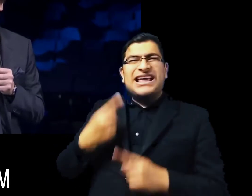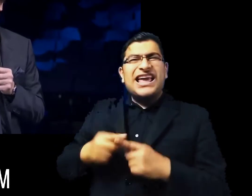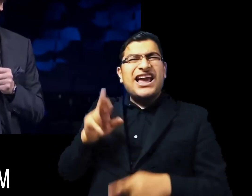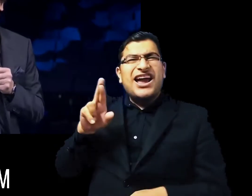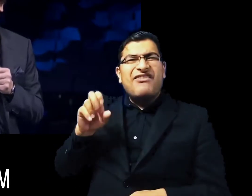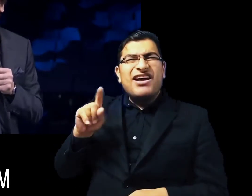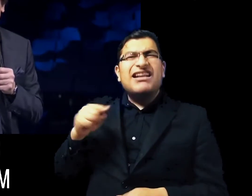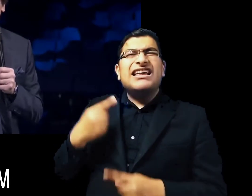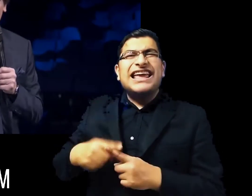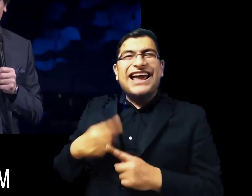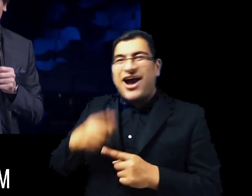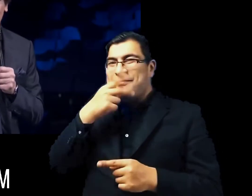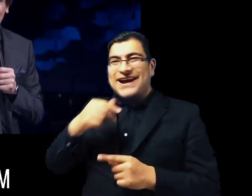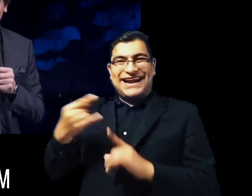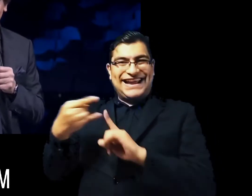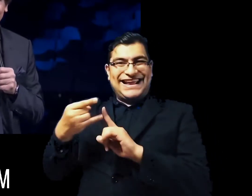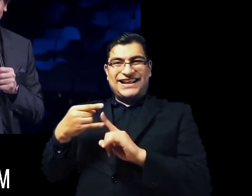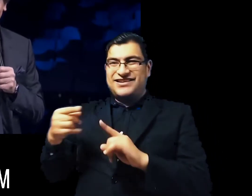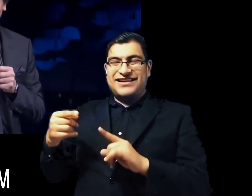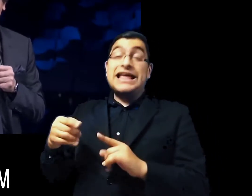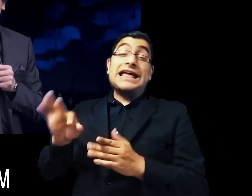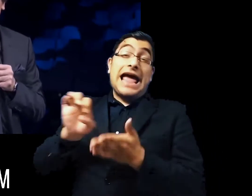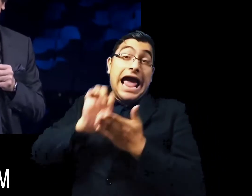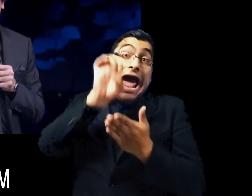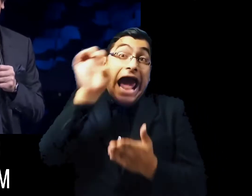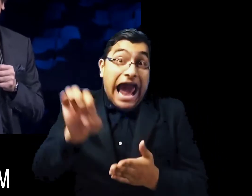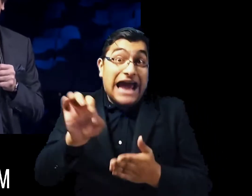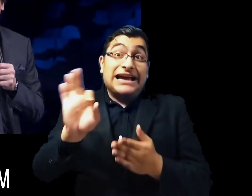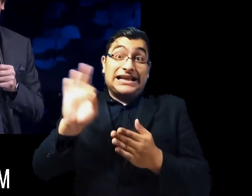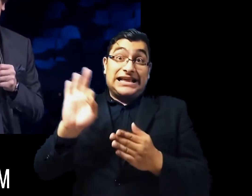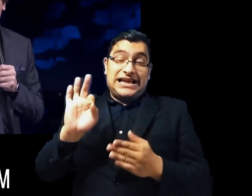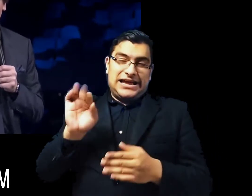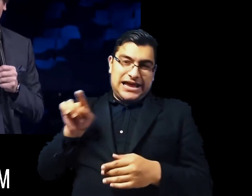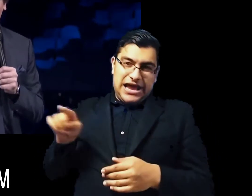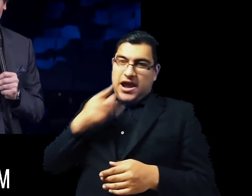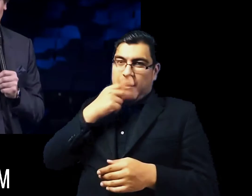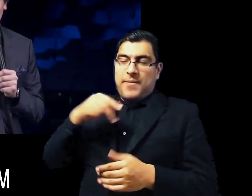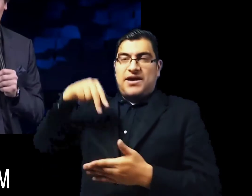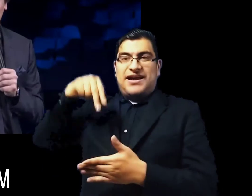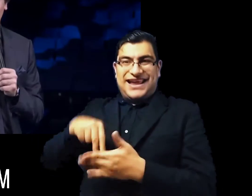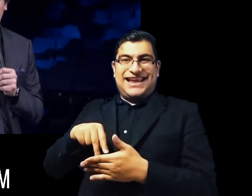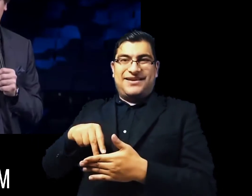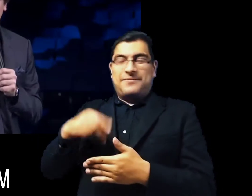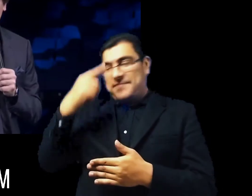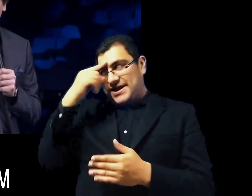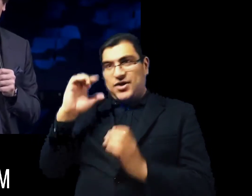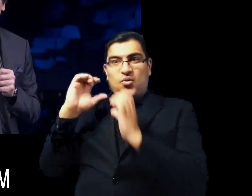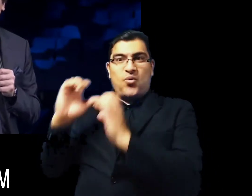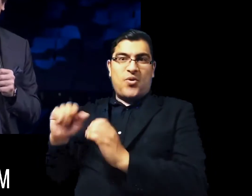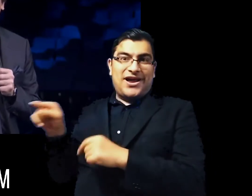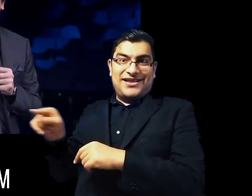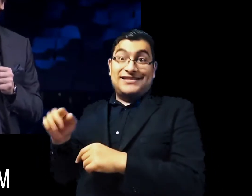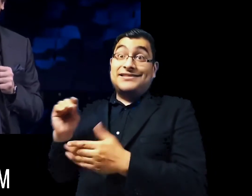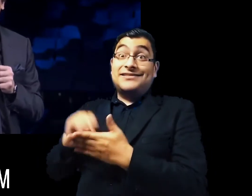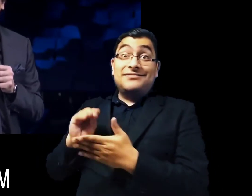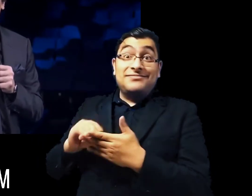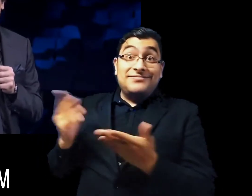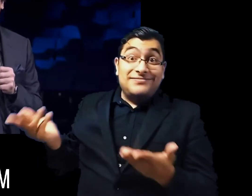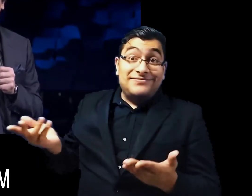hablando, pero qué tal si Roberto, nombre ficticio por supuesto para preservarle la identidad si aún vive,